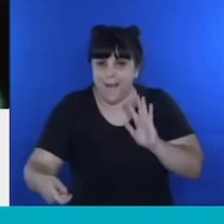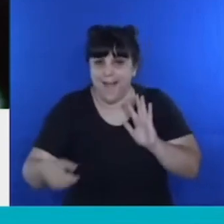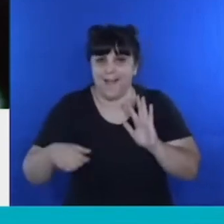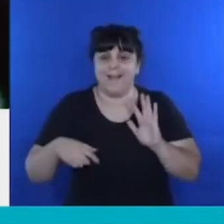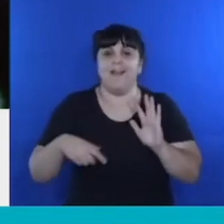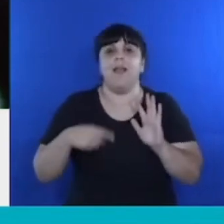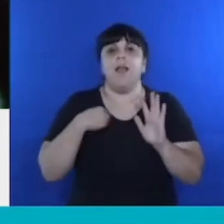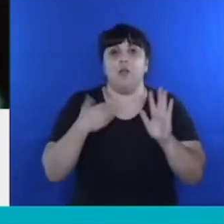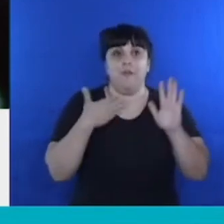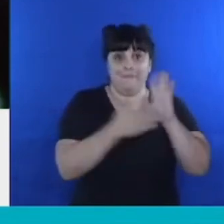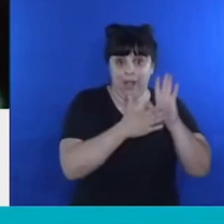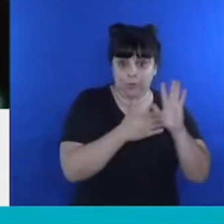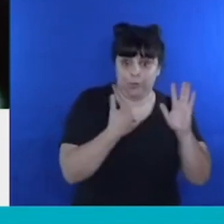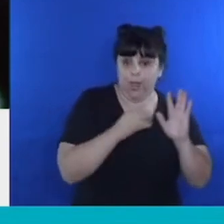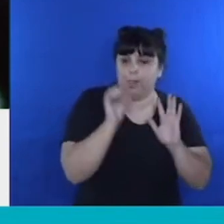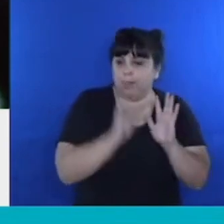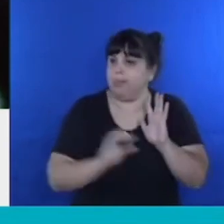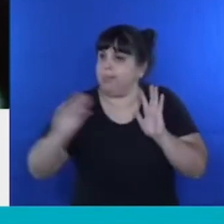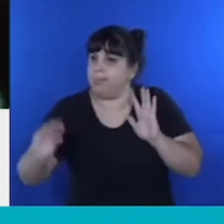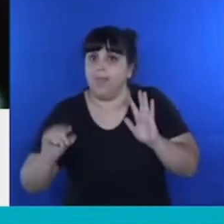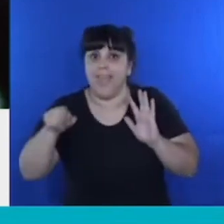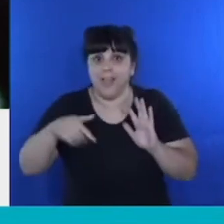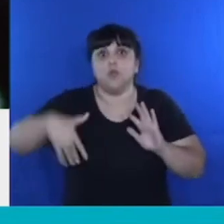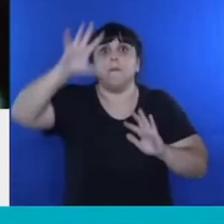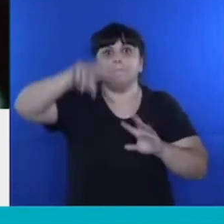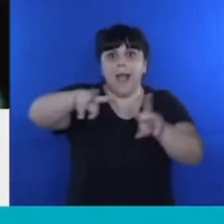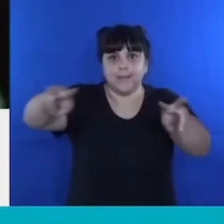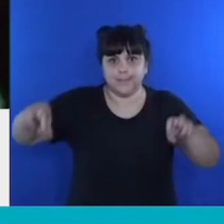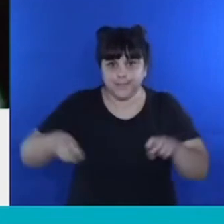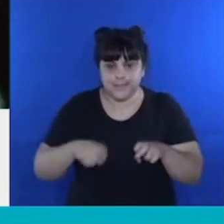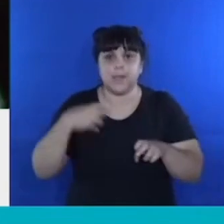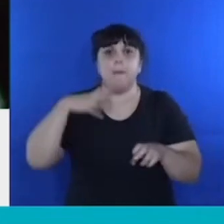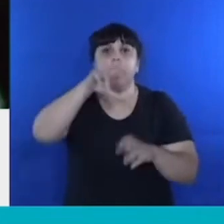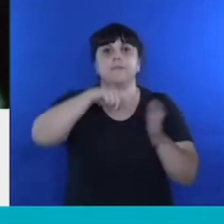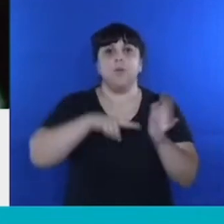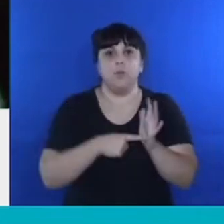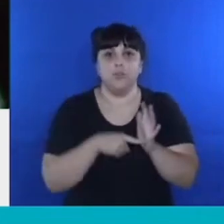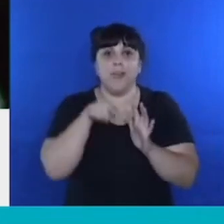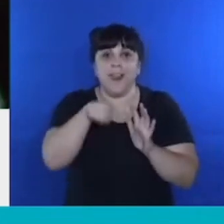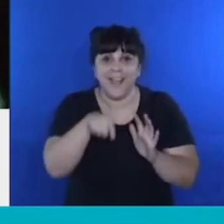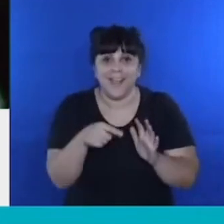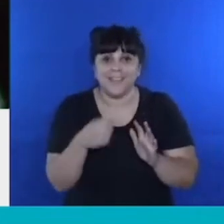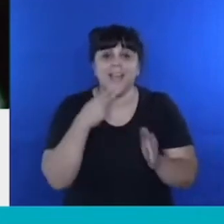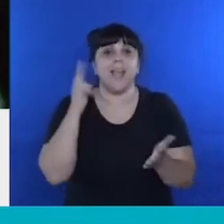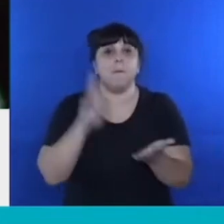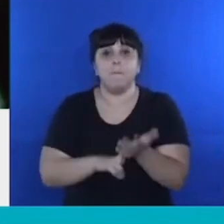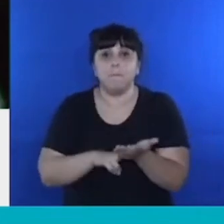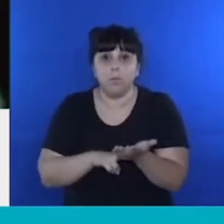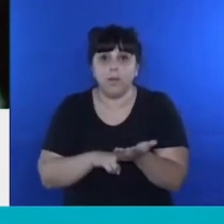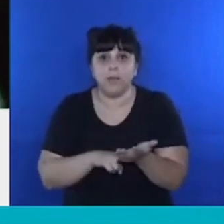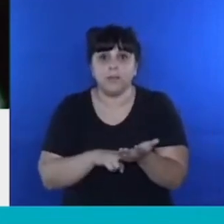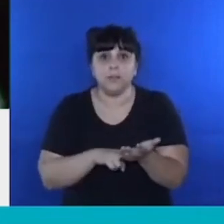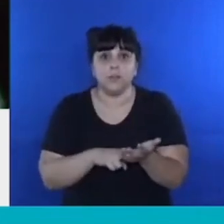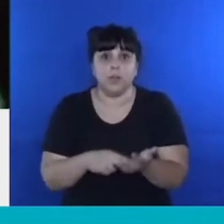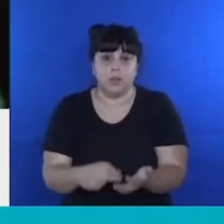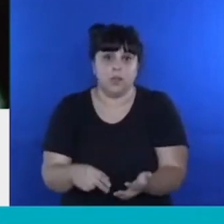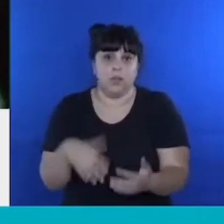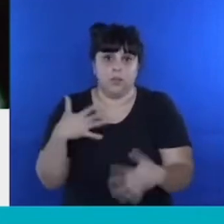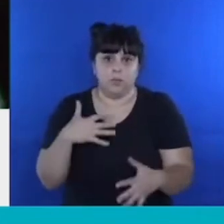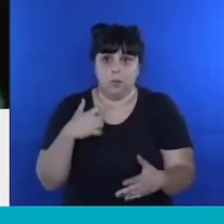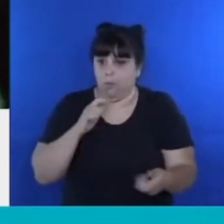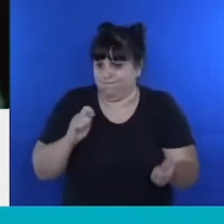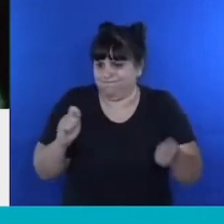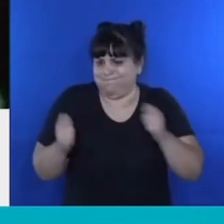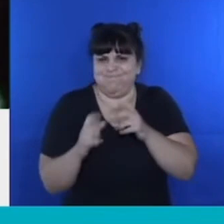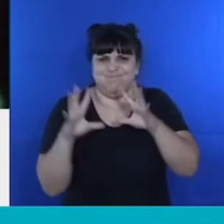mayor ingreso le da a la provincia en materia impositiva, es un impuesto fuertemente